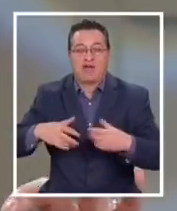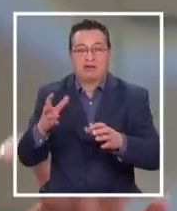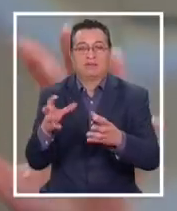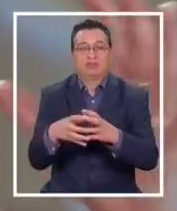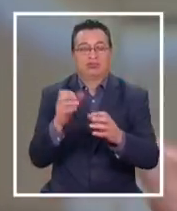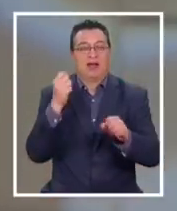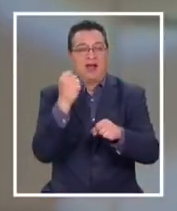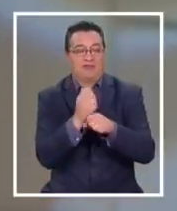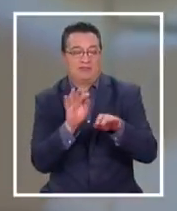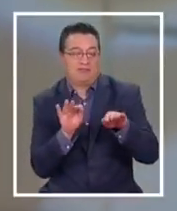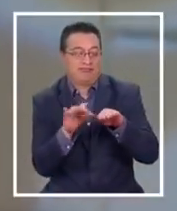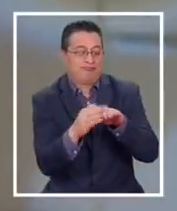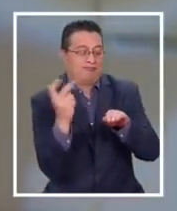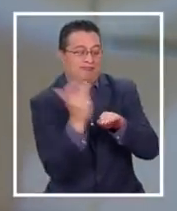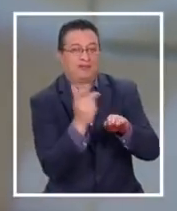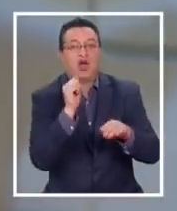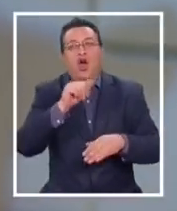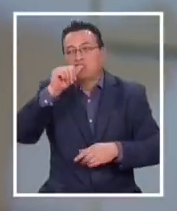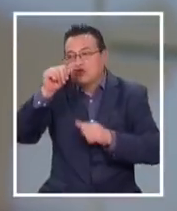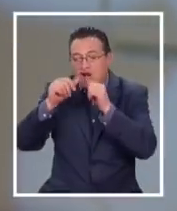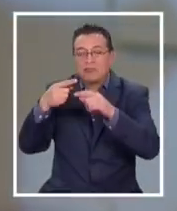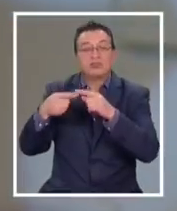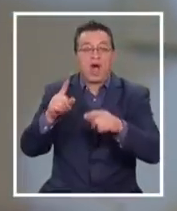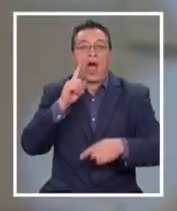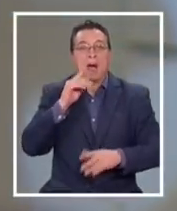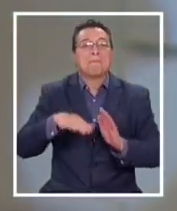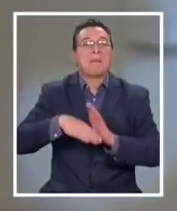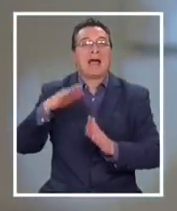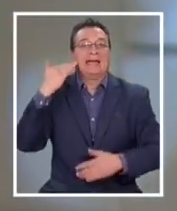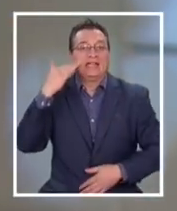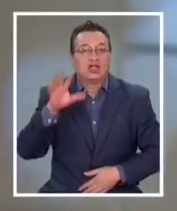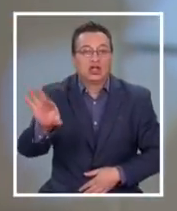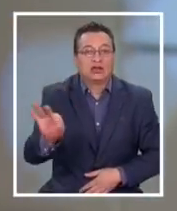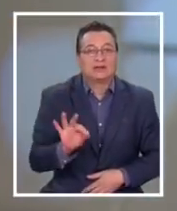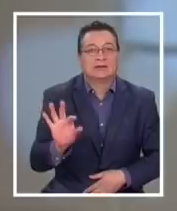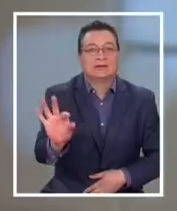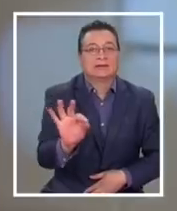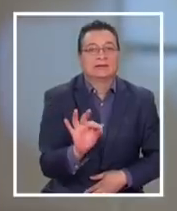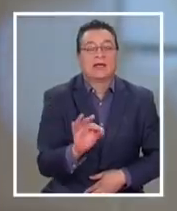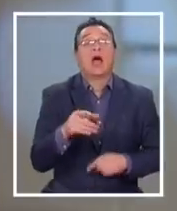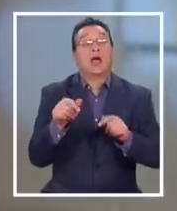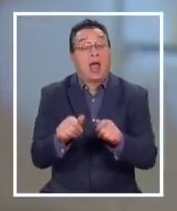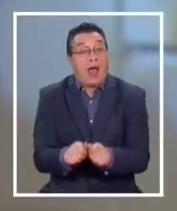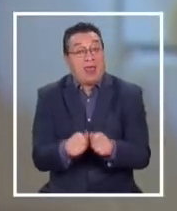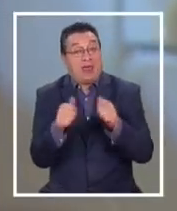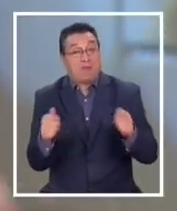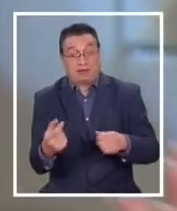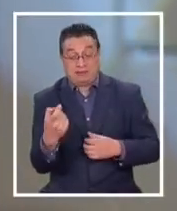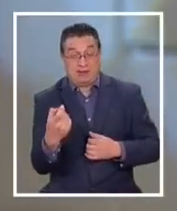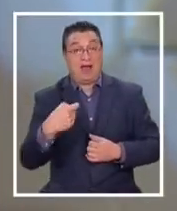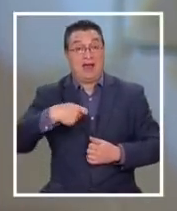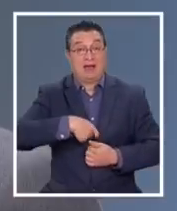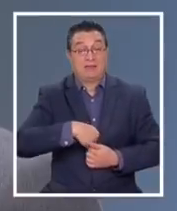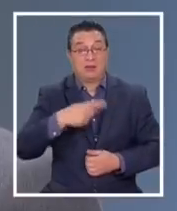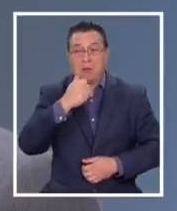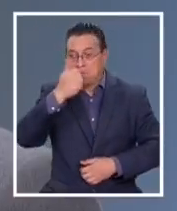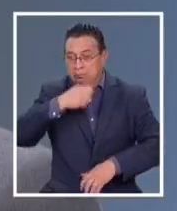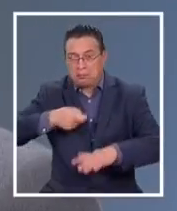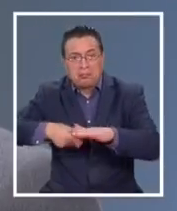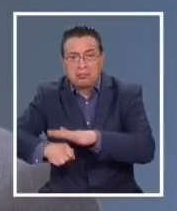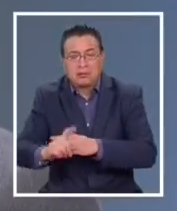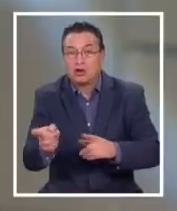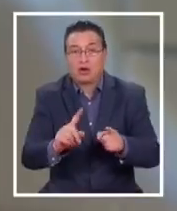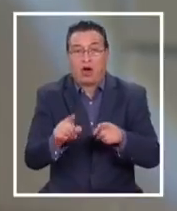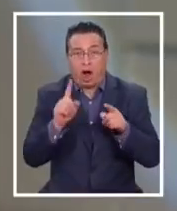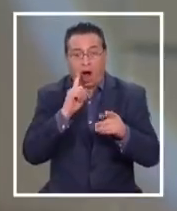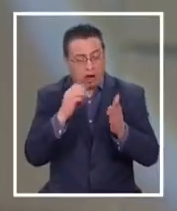hablemos de portonazo, hablemos de droga. Y además de eso, las armas que utilizan no son de contrabando, son armas